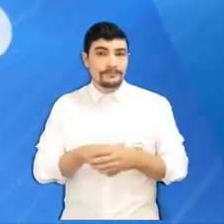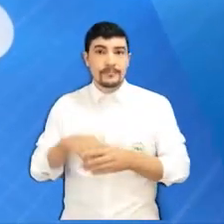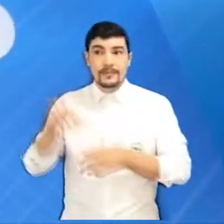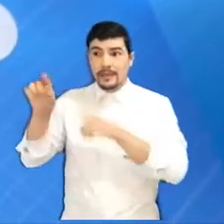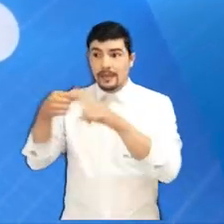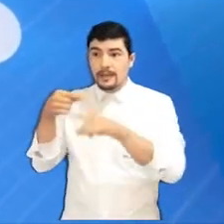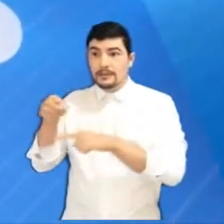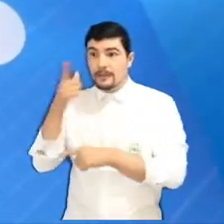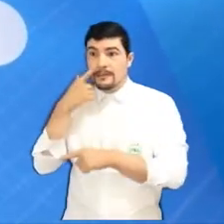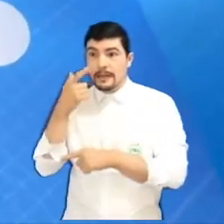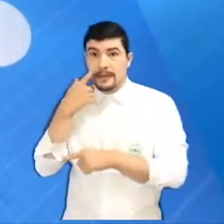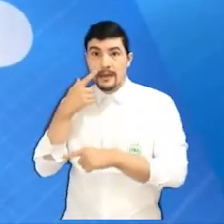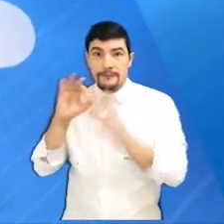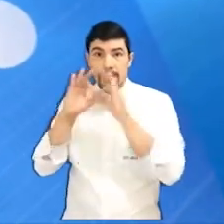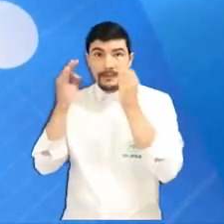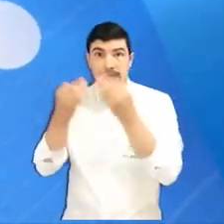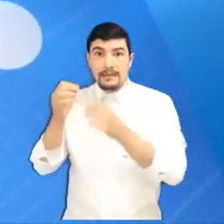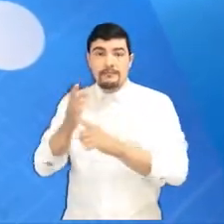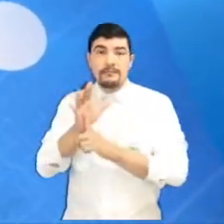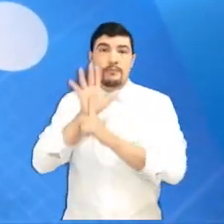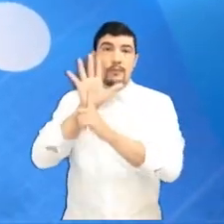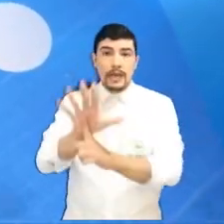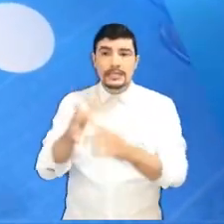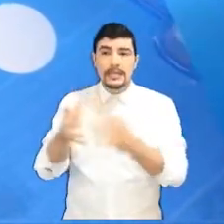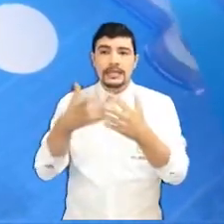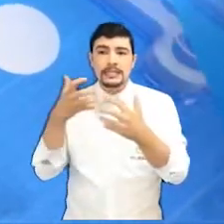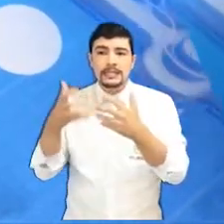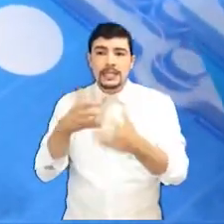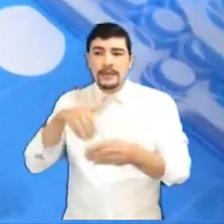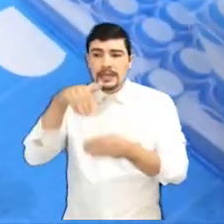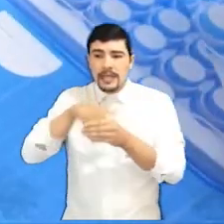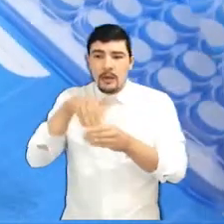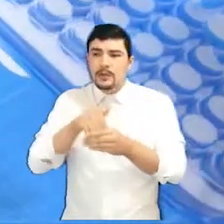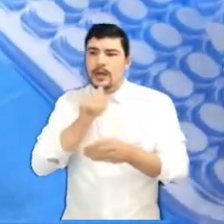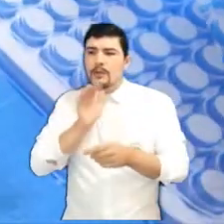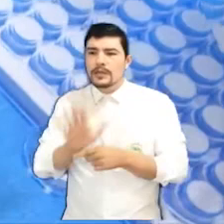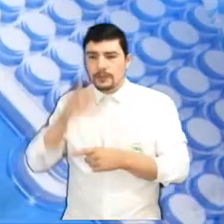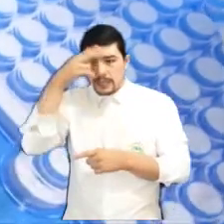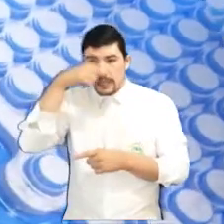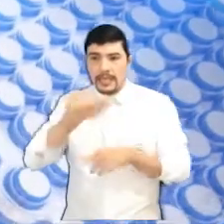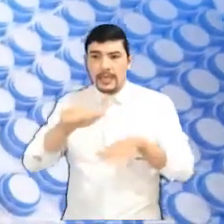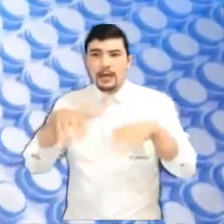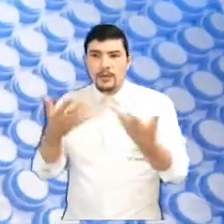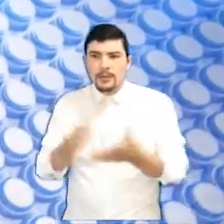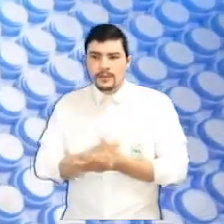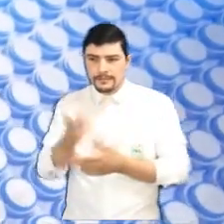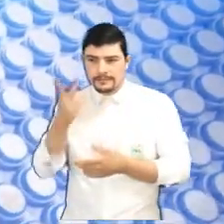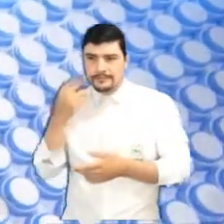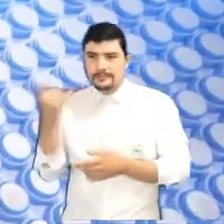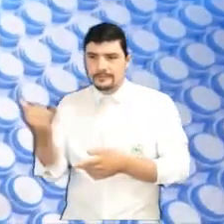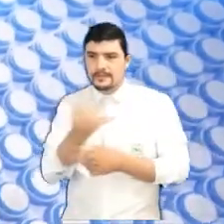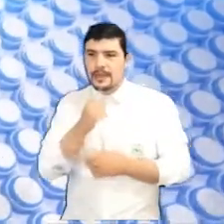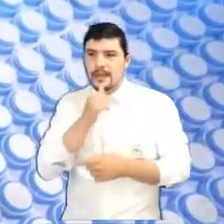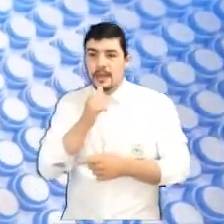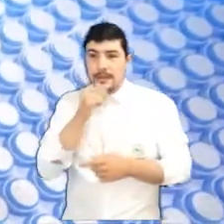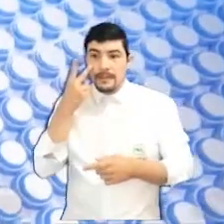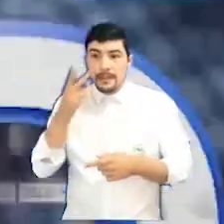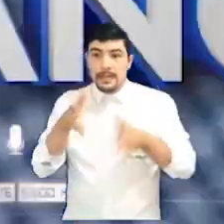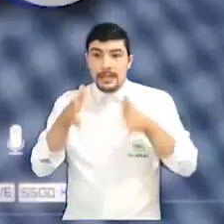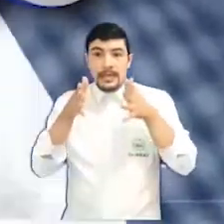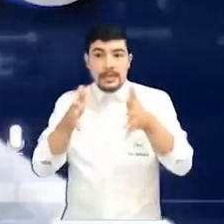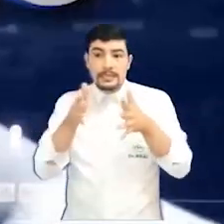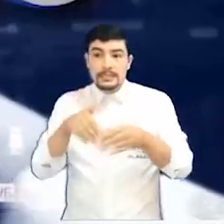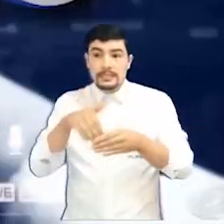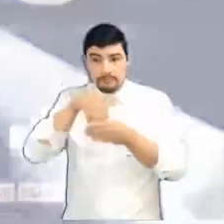enseña a ahorrar agua en este tiempo de cuarentena donde el lavado de manos debe ser constante. Para ahorrar el agua, ¿sí?